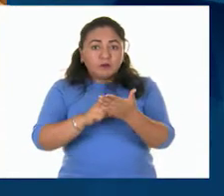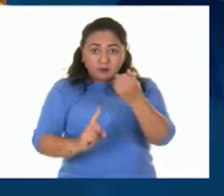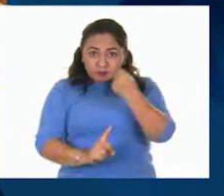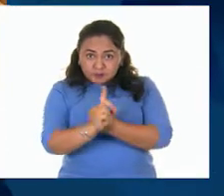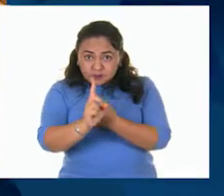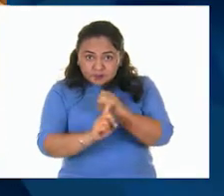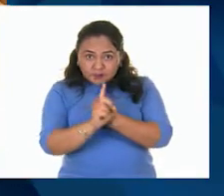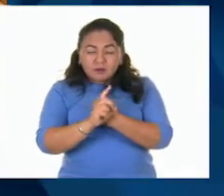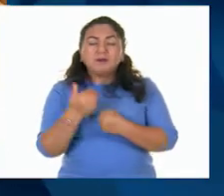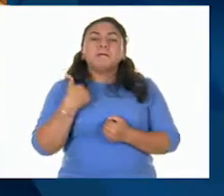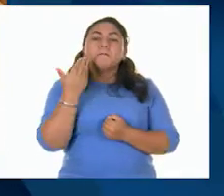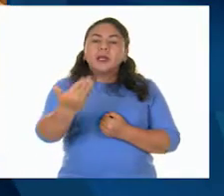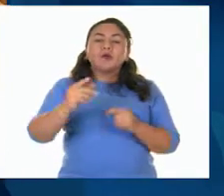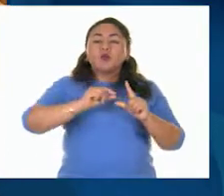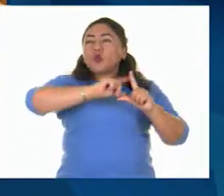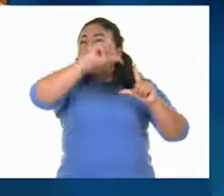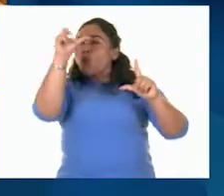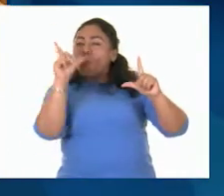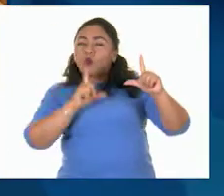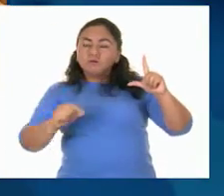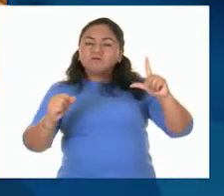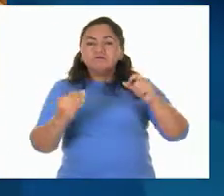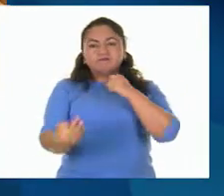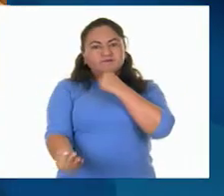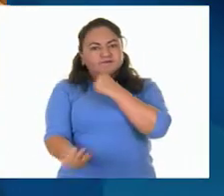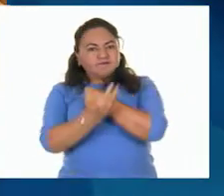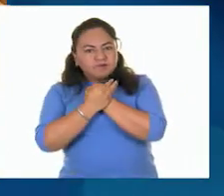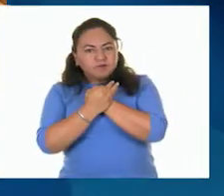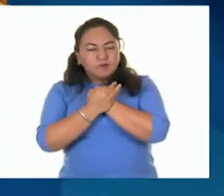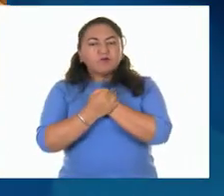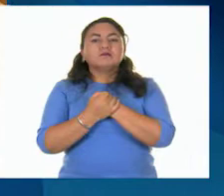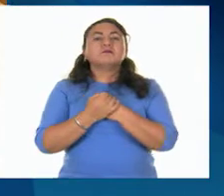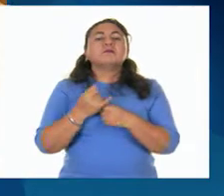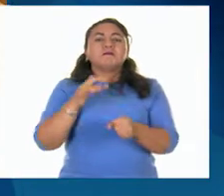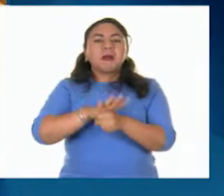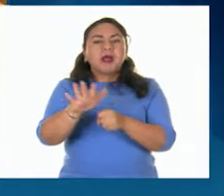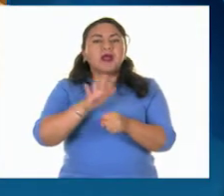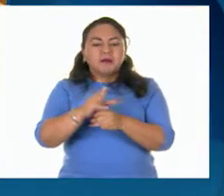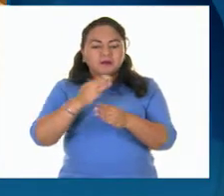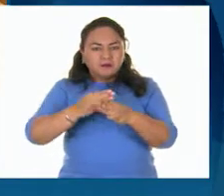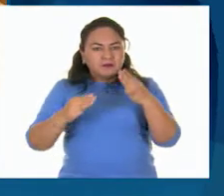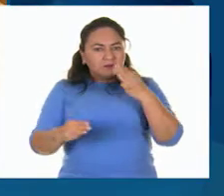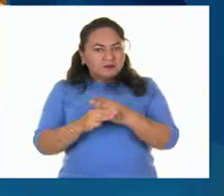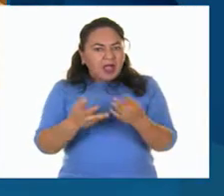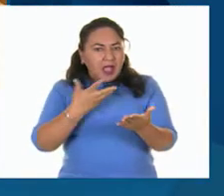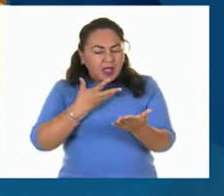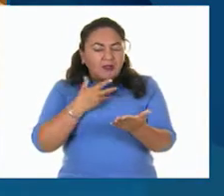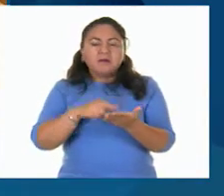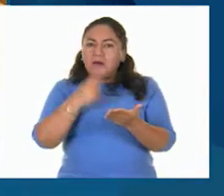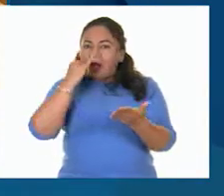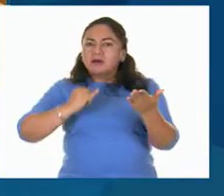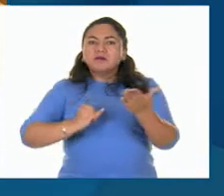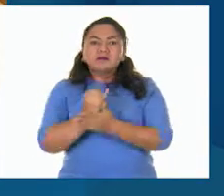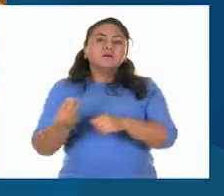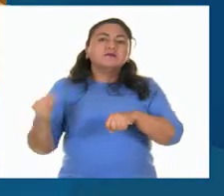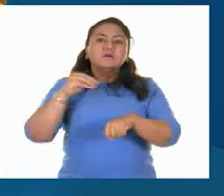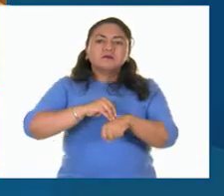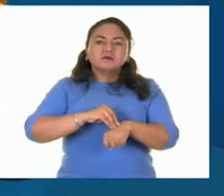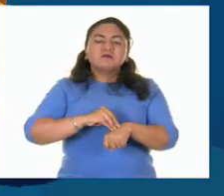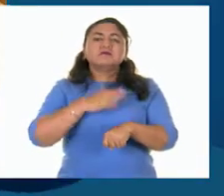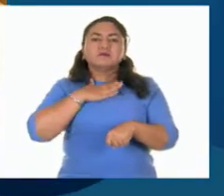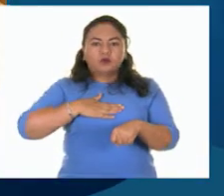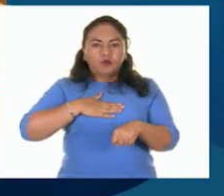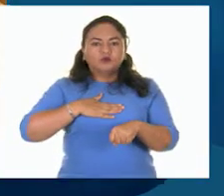problema, pido a la nación entera un respaldo moral y material suficientes para llevar a cabo una resolución tan justificada,